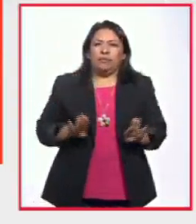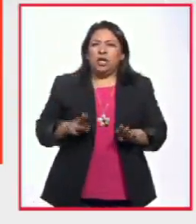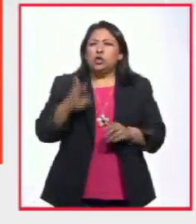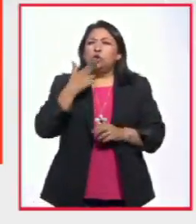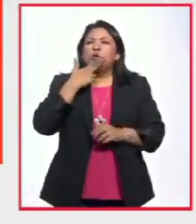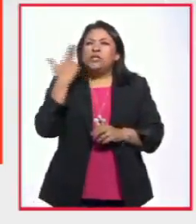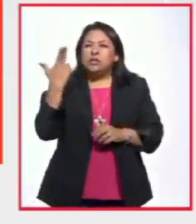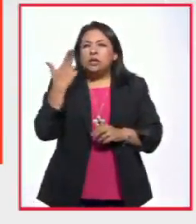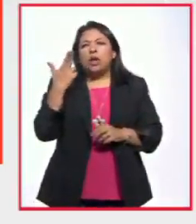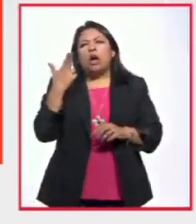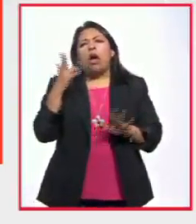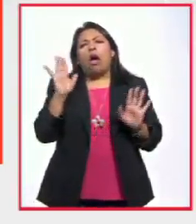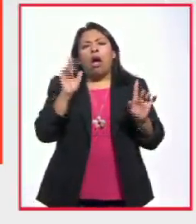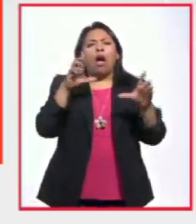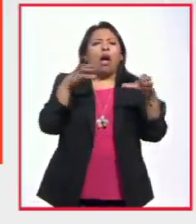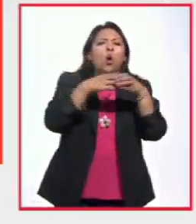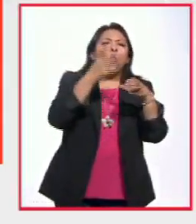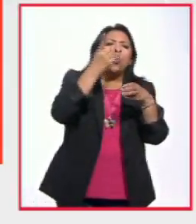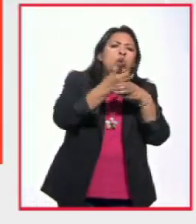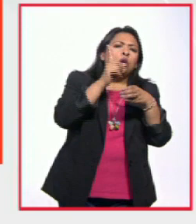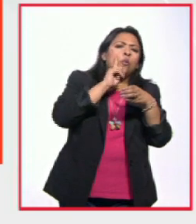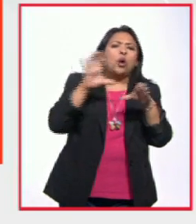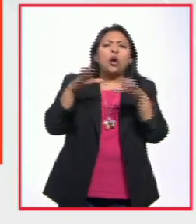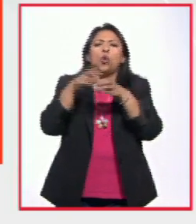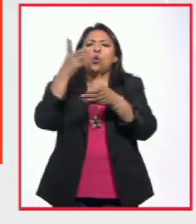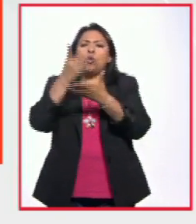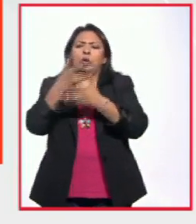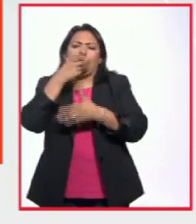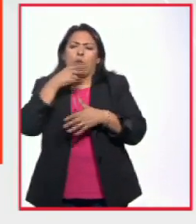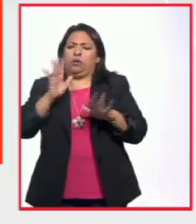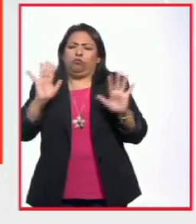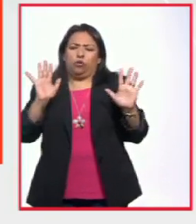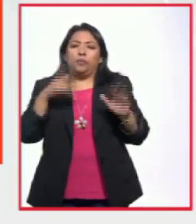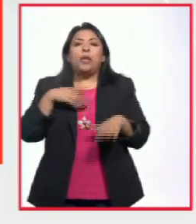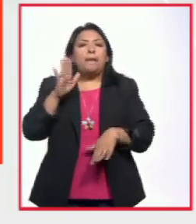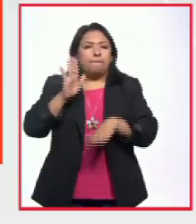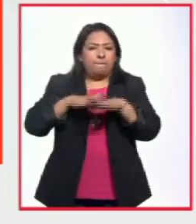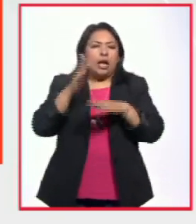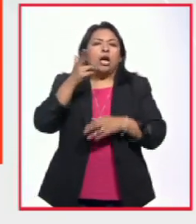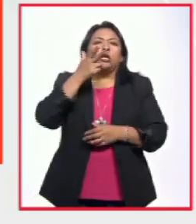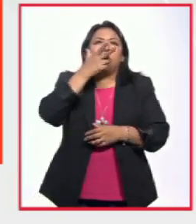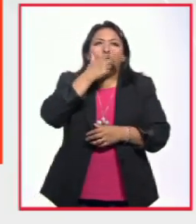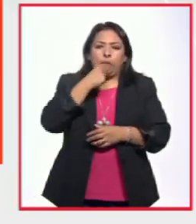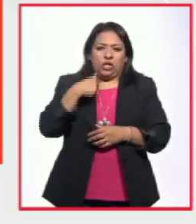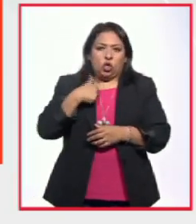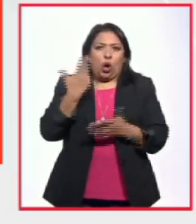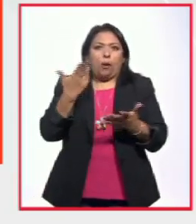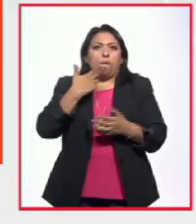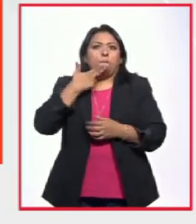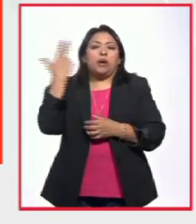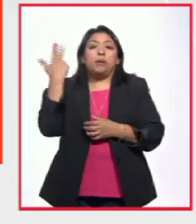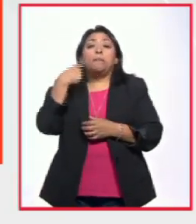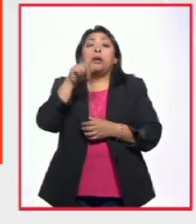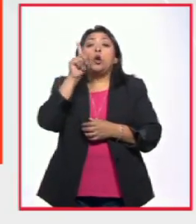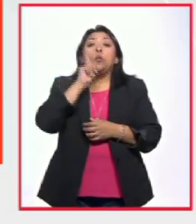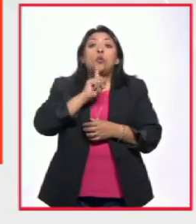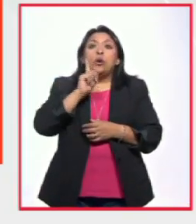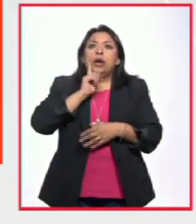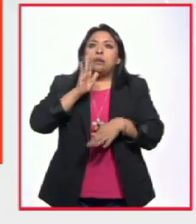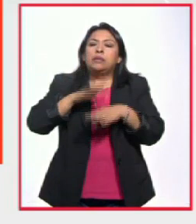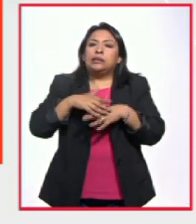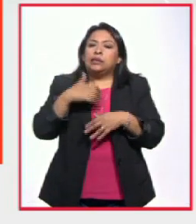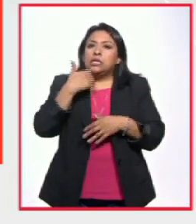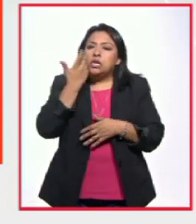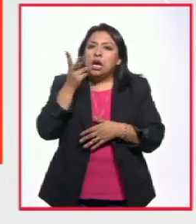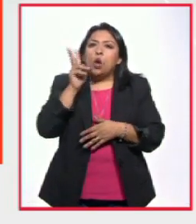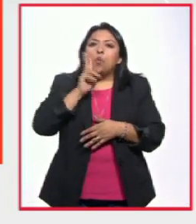suicida no distingue géneros. Son más los hombres quienes consuman el acto, sin embargo, son las mujeres quienes más lo